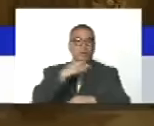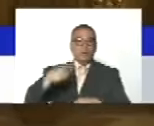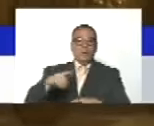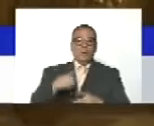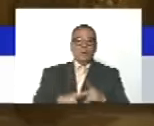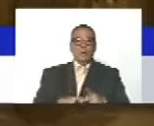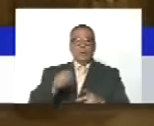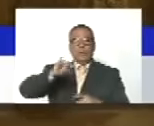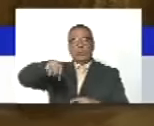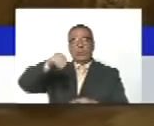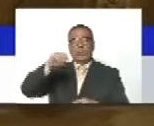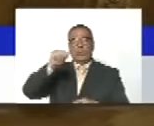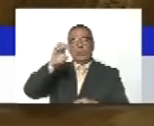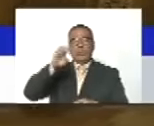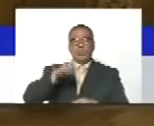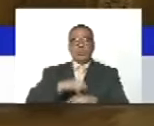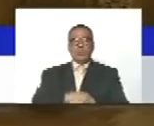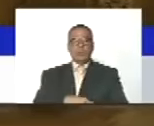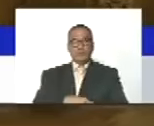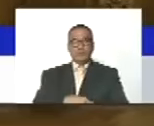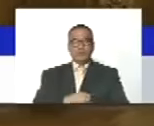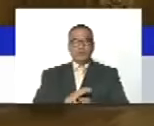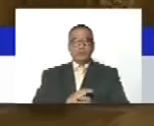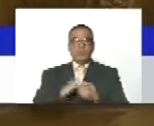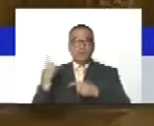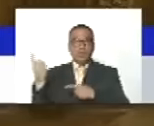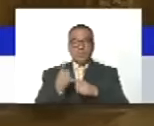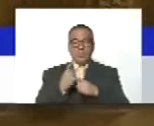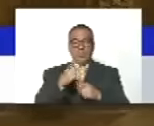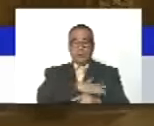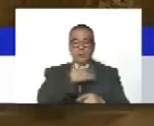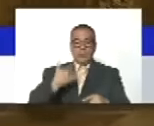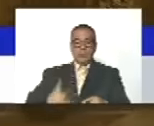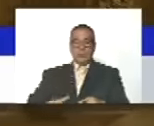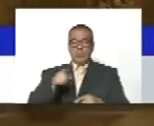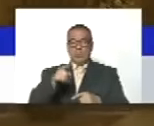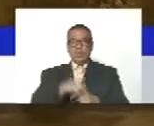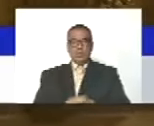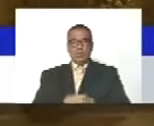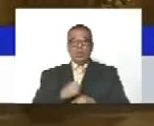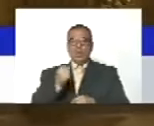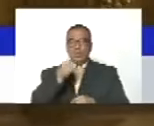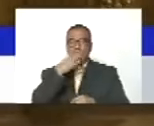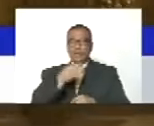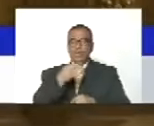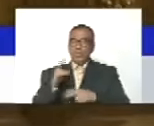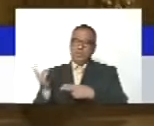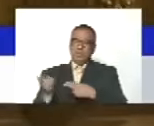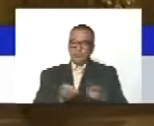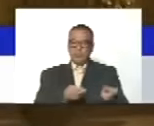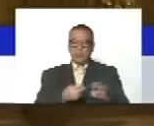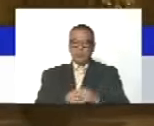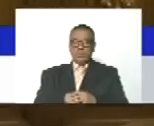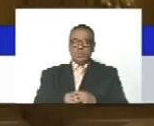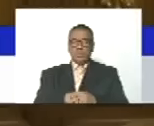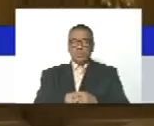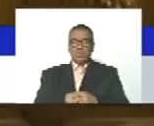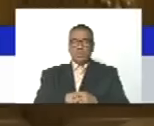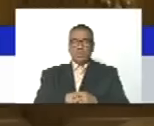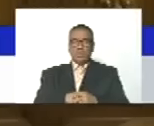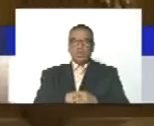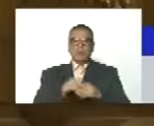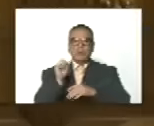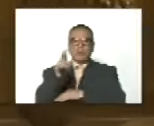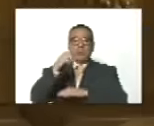el diputado José Gregorio Correa. Llegamos a Beijing y tuvimos una extraordinaria recepción por